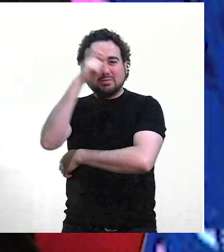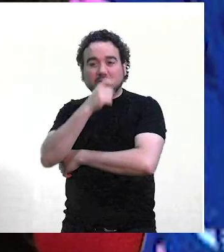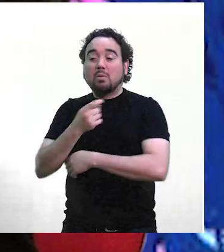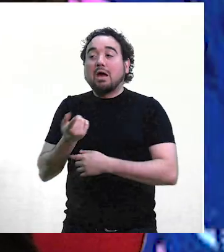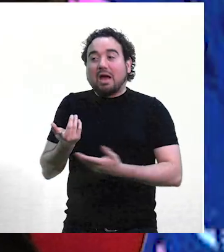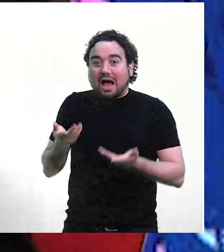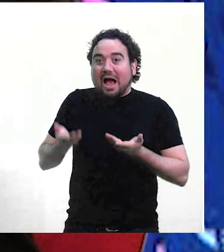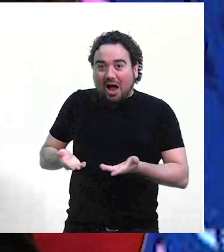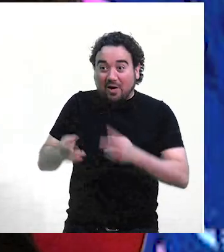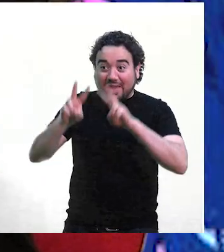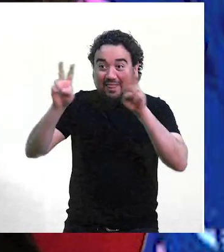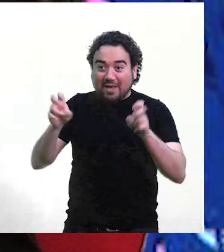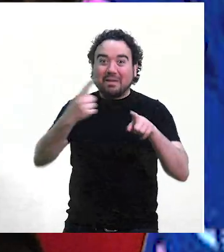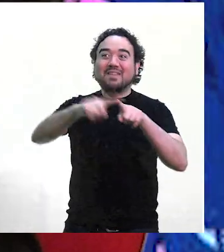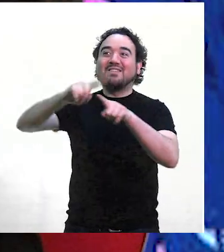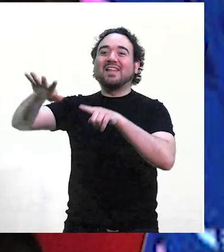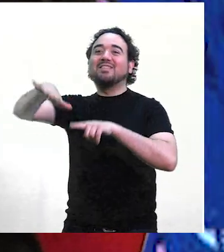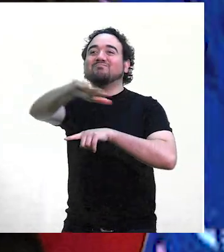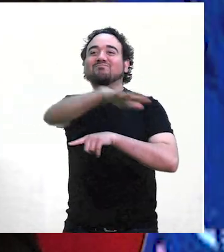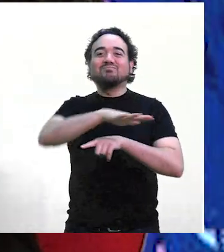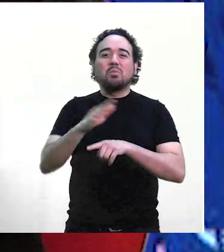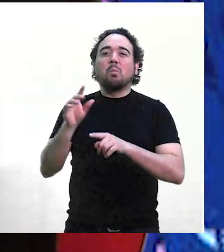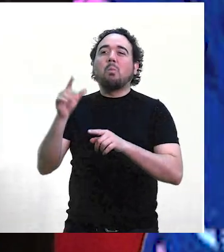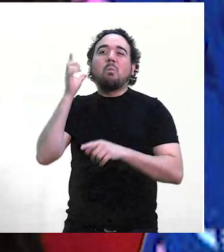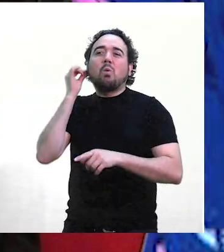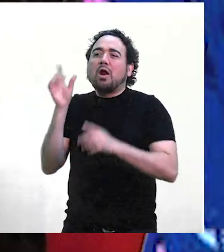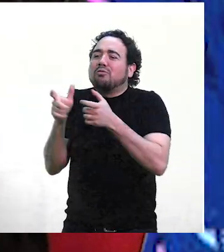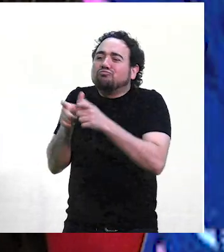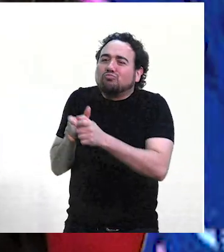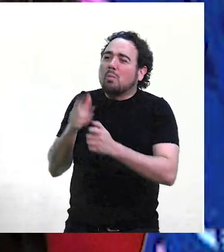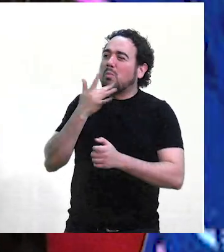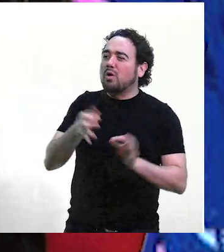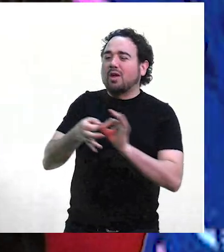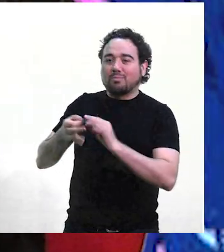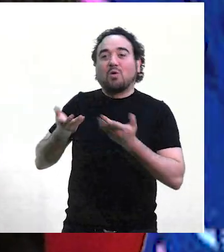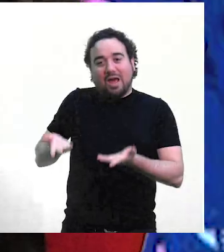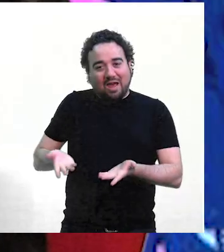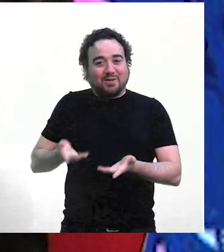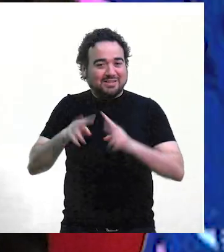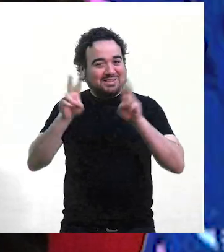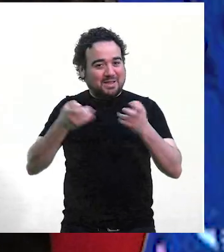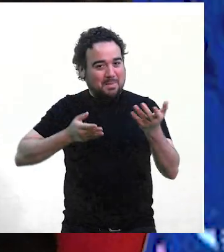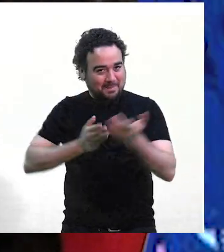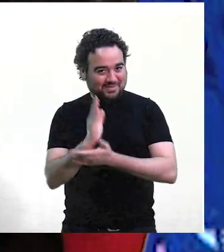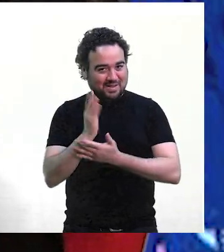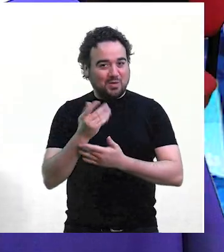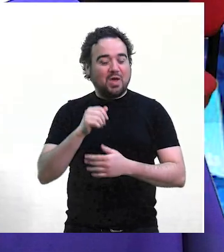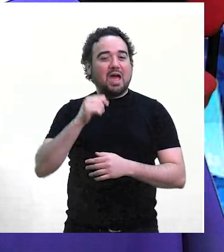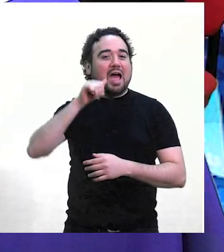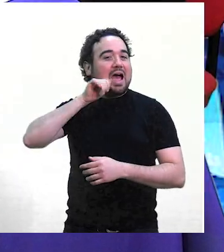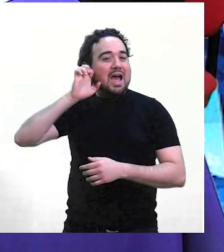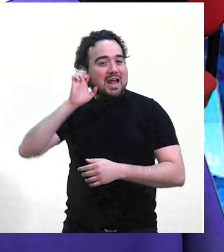caso como estamos ahondando hoy en la ciencia. Y así, con esta introducción, damos la bienvenida a este nuevo capítulo de Anime Educa 3.0,